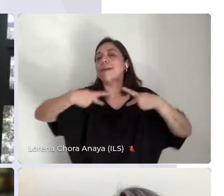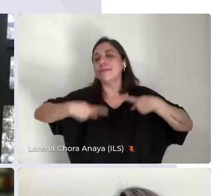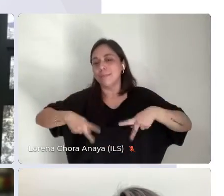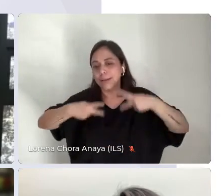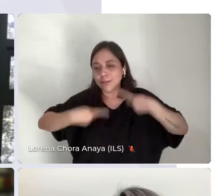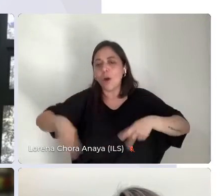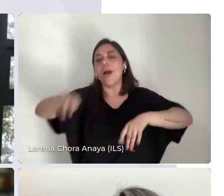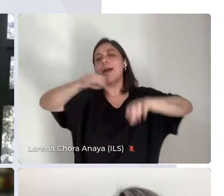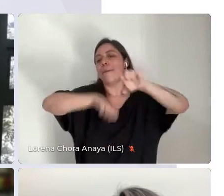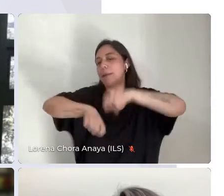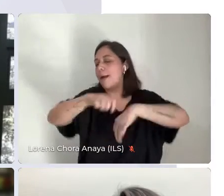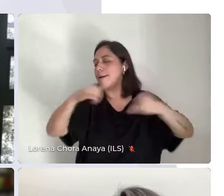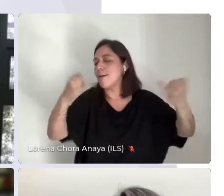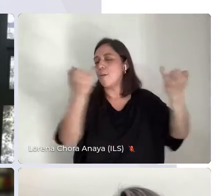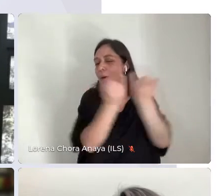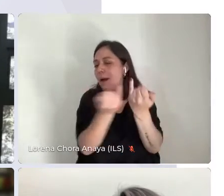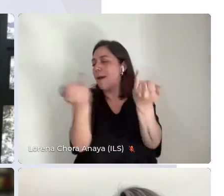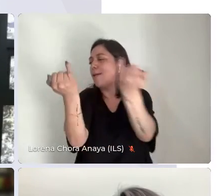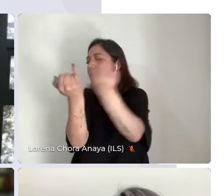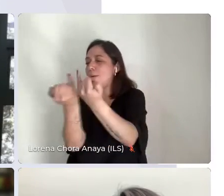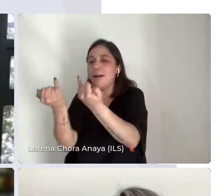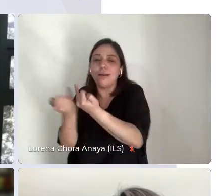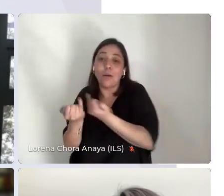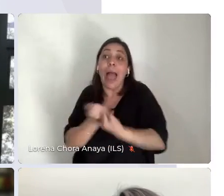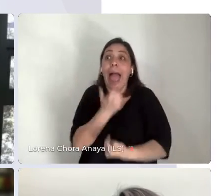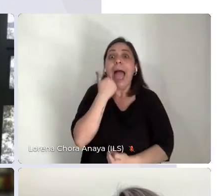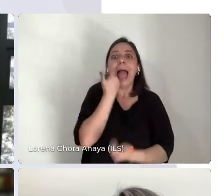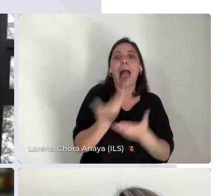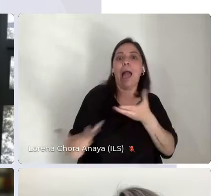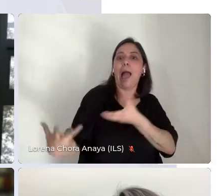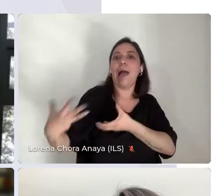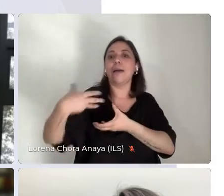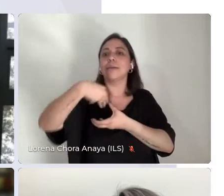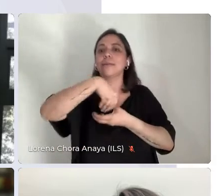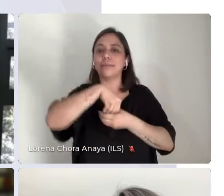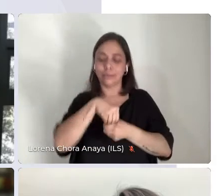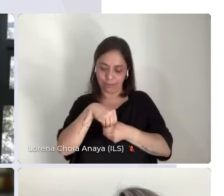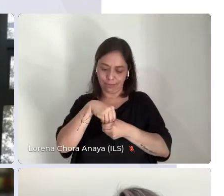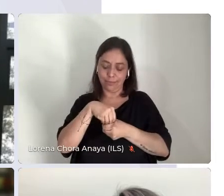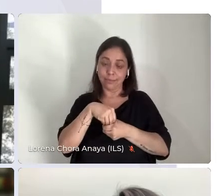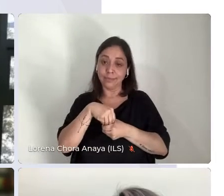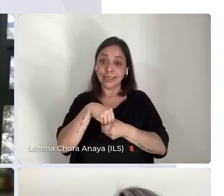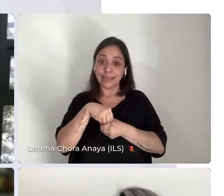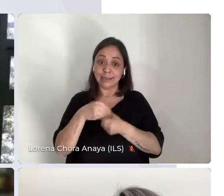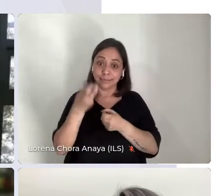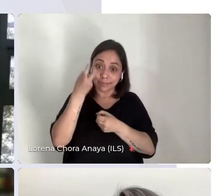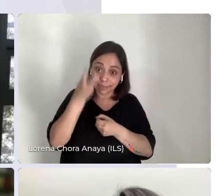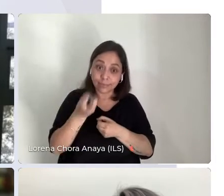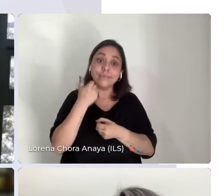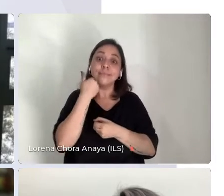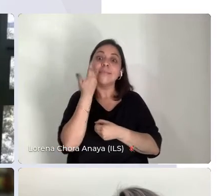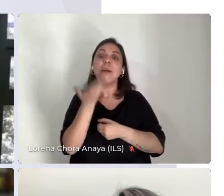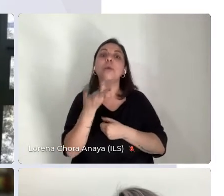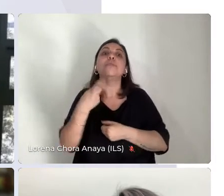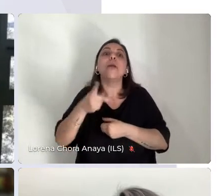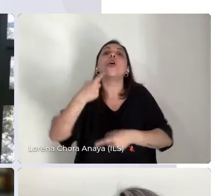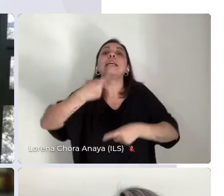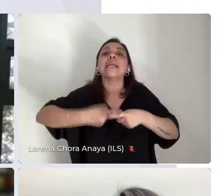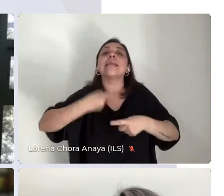pasa igual cuando quieren hacer la inclusión parte de su día a día, tienen que decidir en qué enfocarse para hacerlo